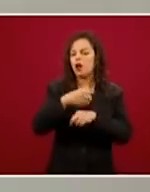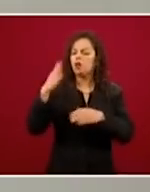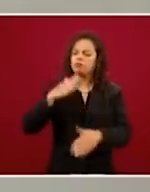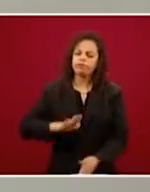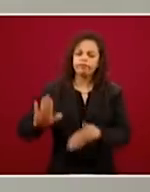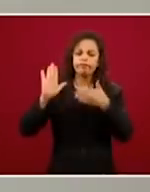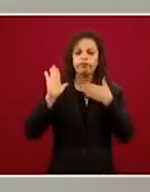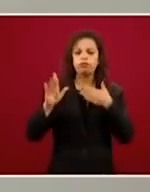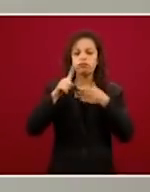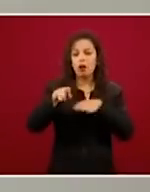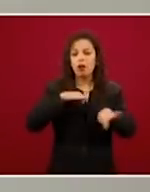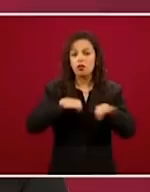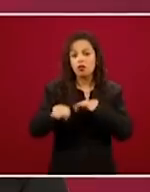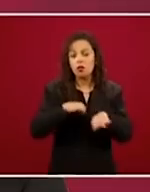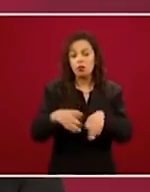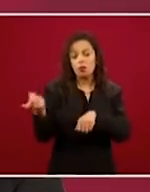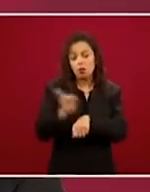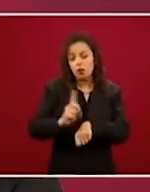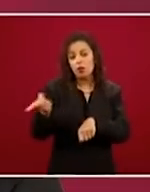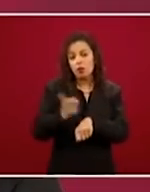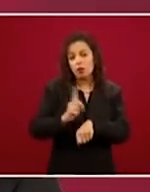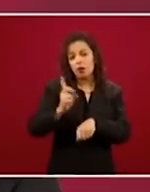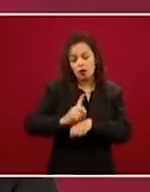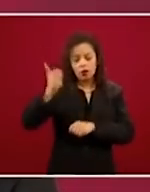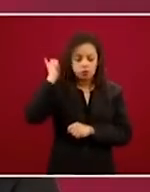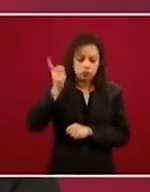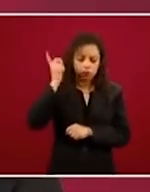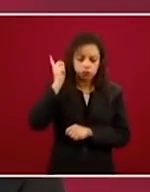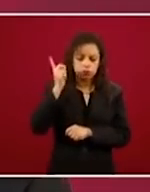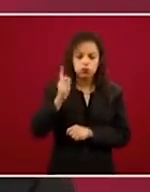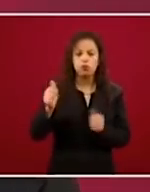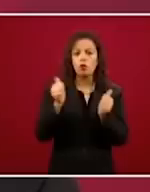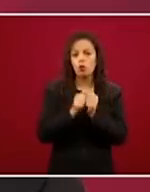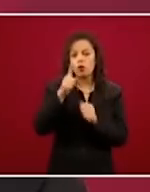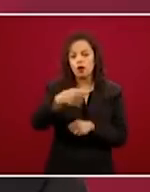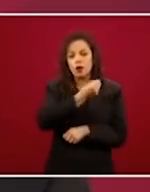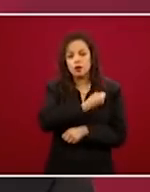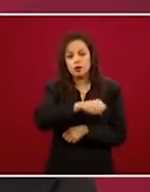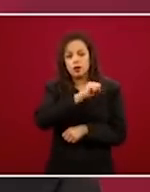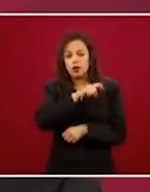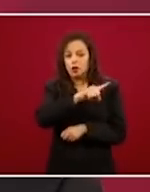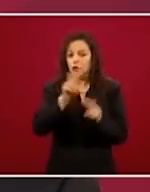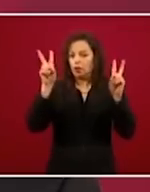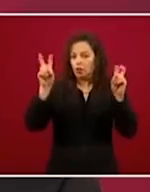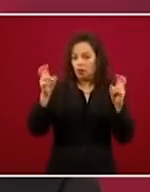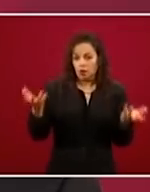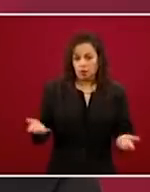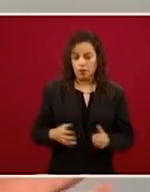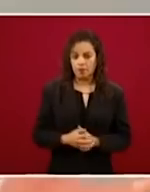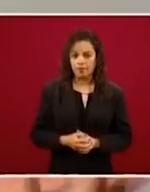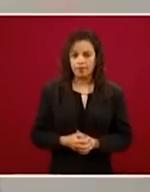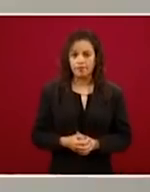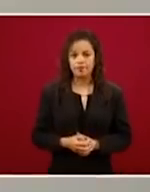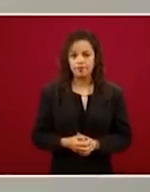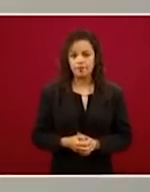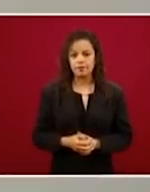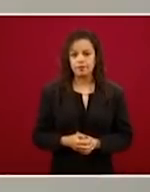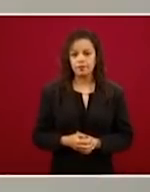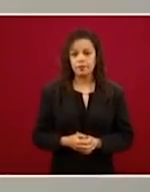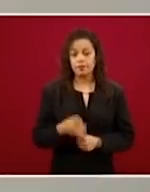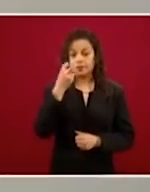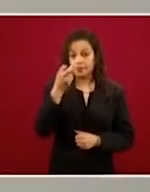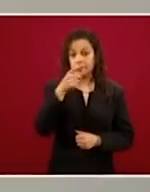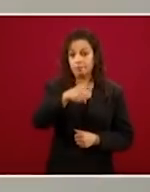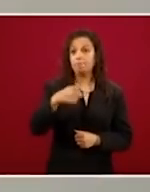las y los trabajadores de salud todos los días ellos son nuestra comunidad todos a través de ellos básicamente es a partir de las denuncias